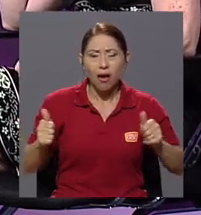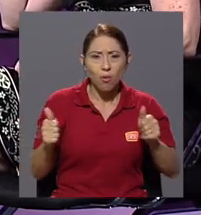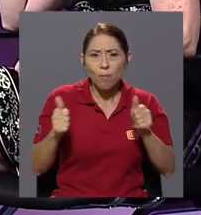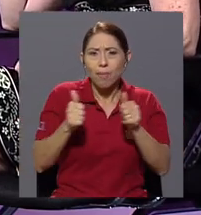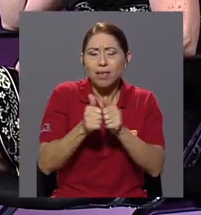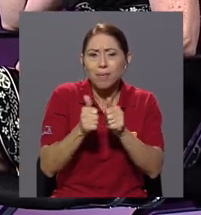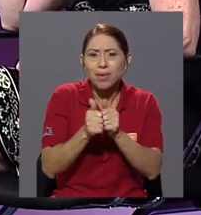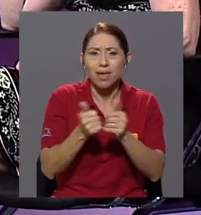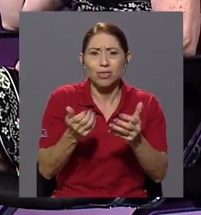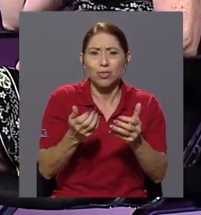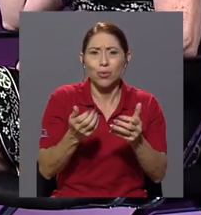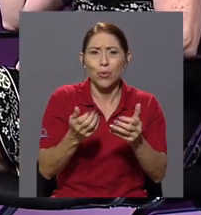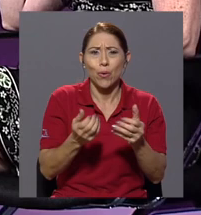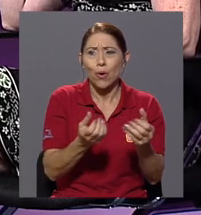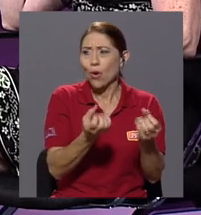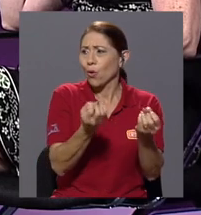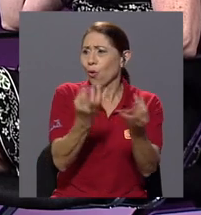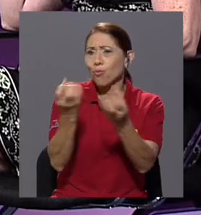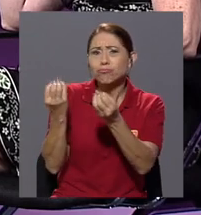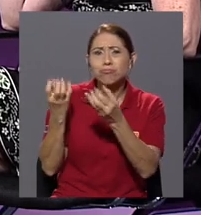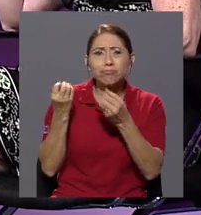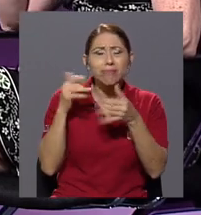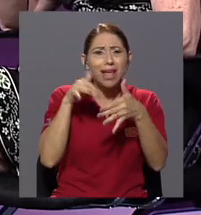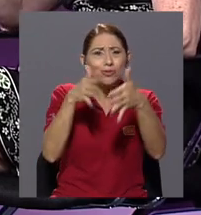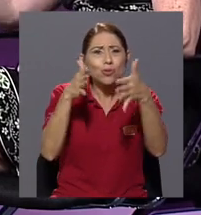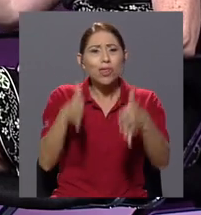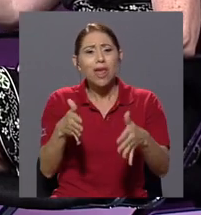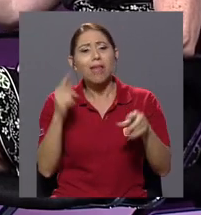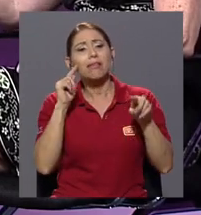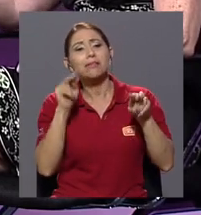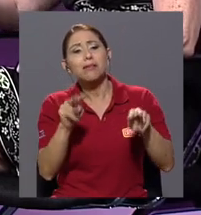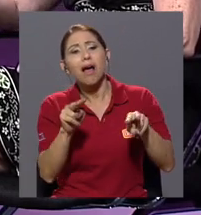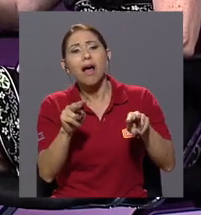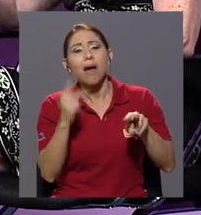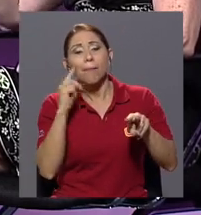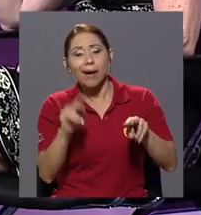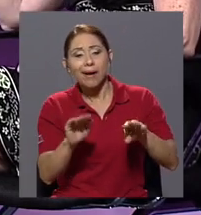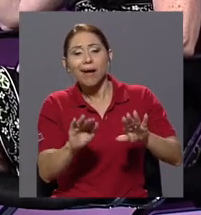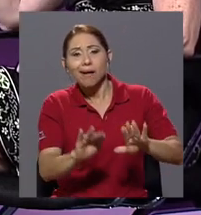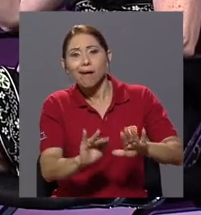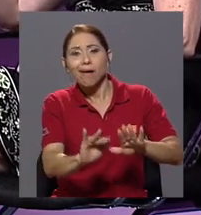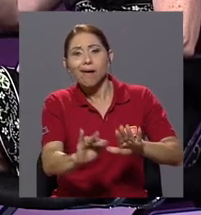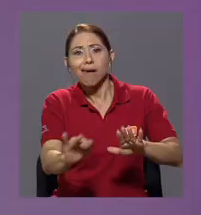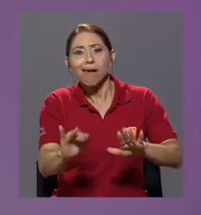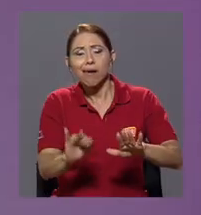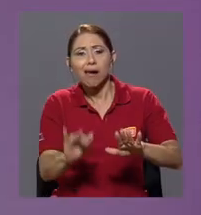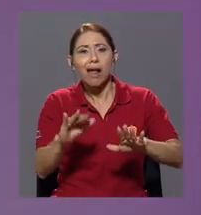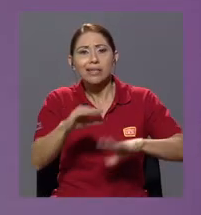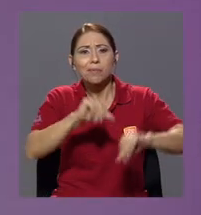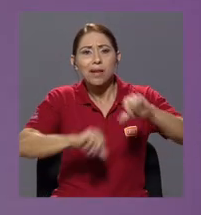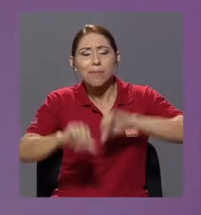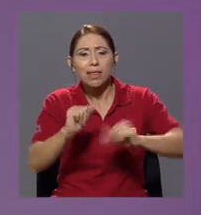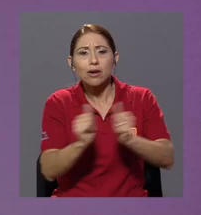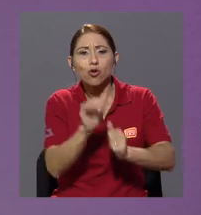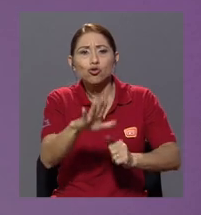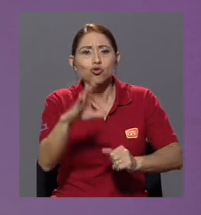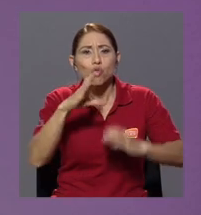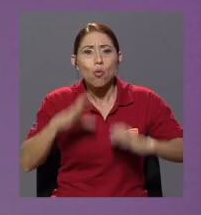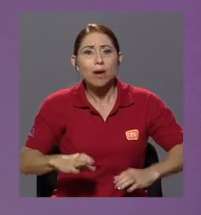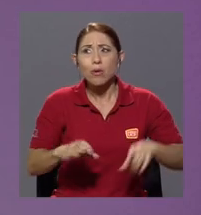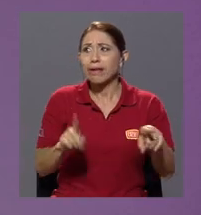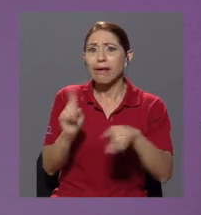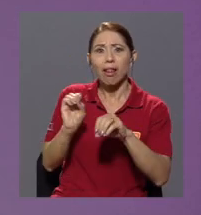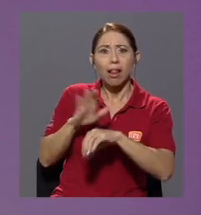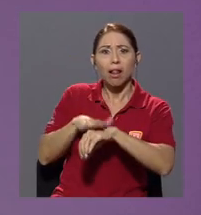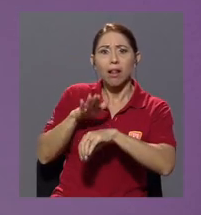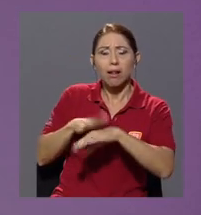acompañamiento con un montón de estudiantes que pasaba a tratar y experimentar con su cuerpo sin su